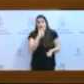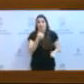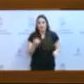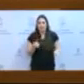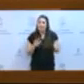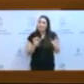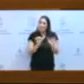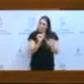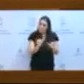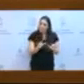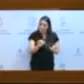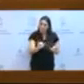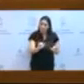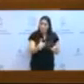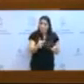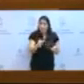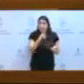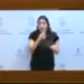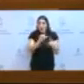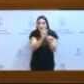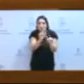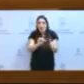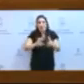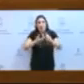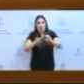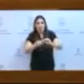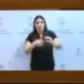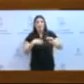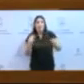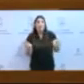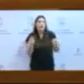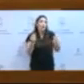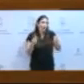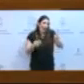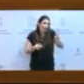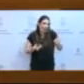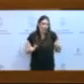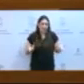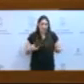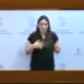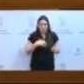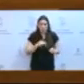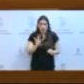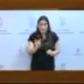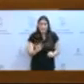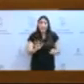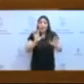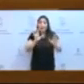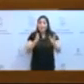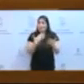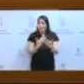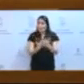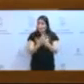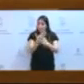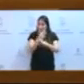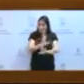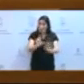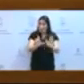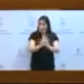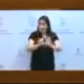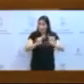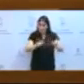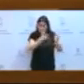existe. Y el modelo se está aplicando. El modelo es mejorable. Estaremos de acuerdo en que es mejorable, pero su proposición no de ley lo que